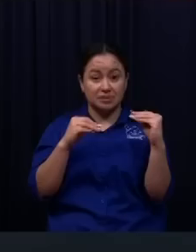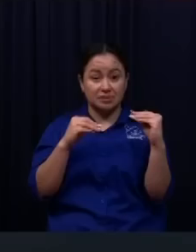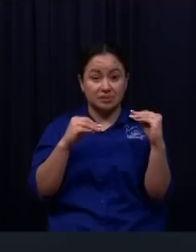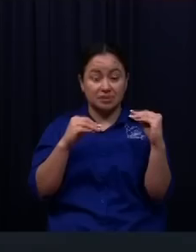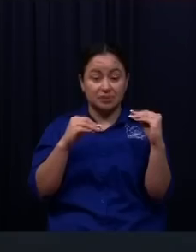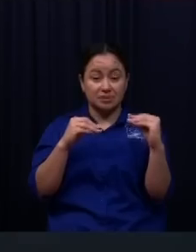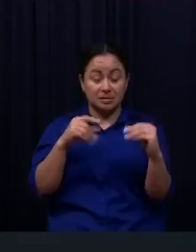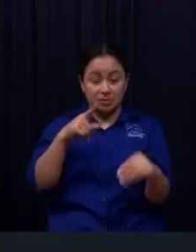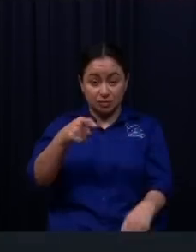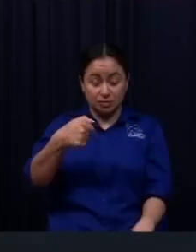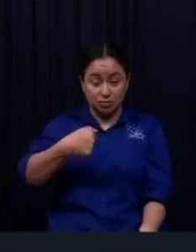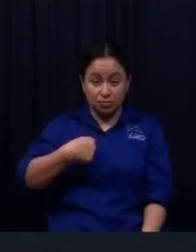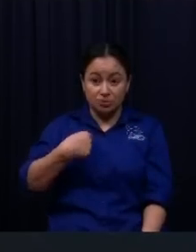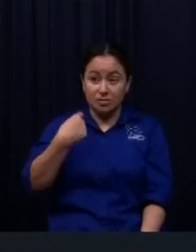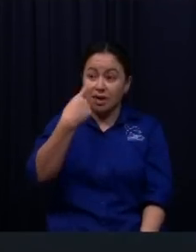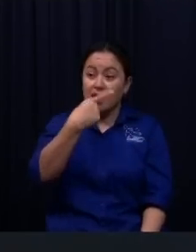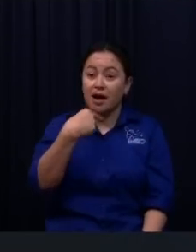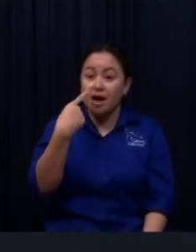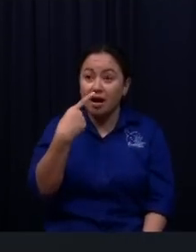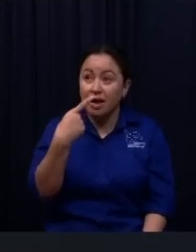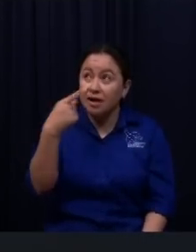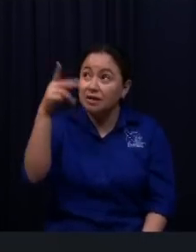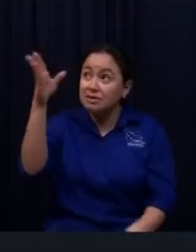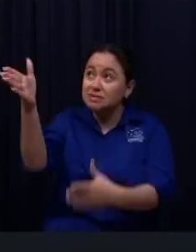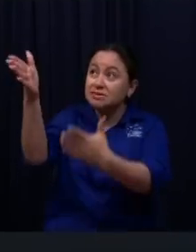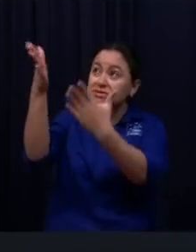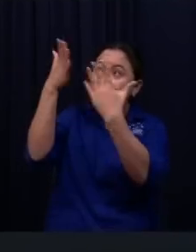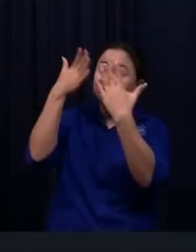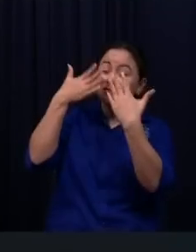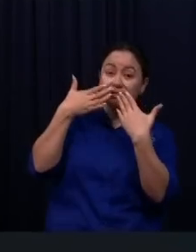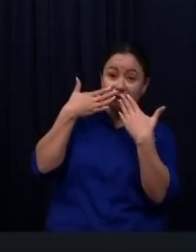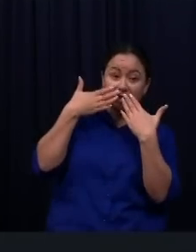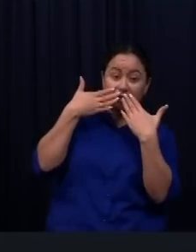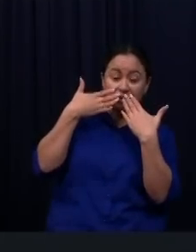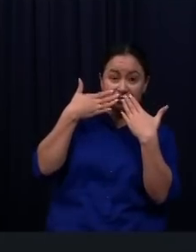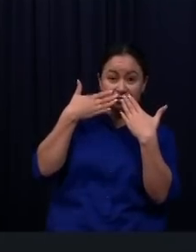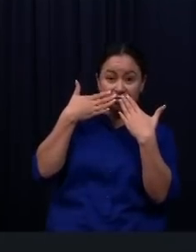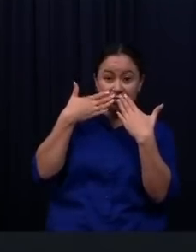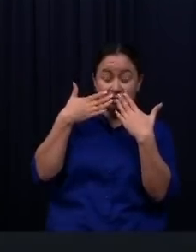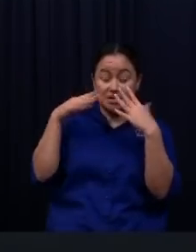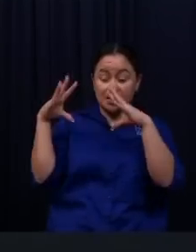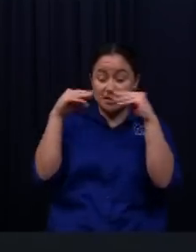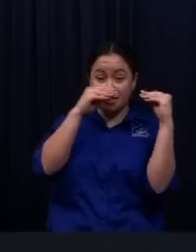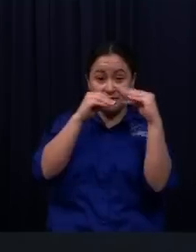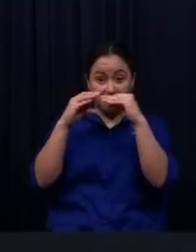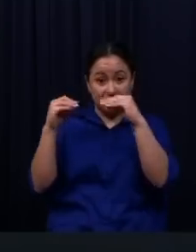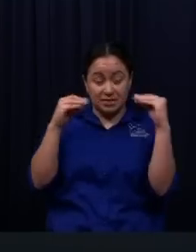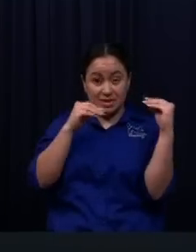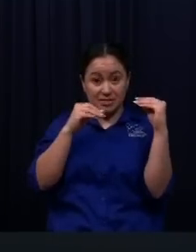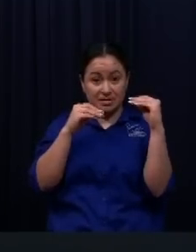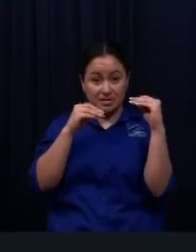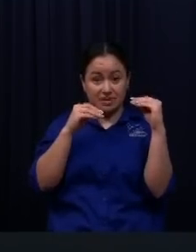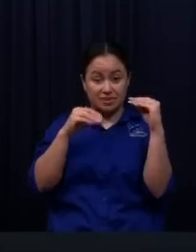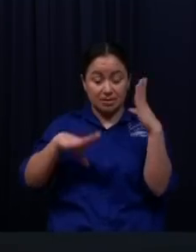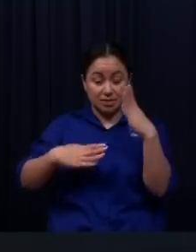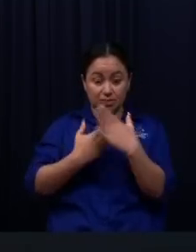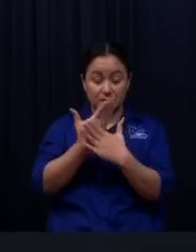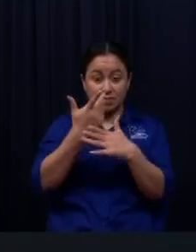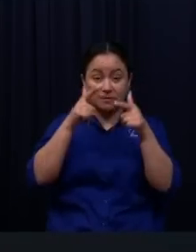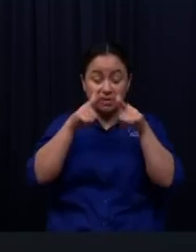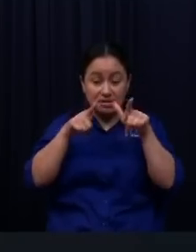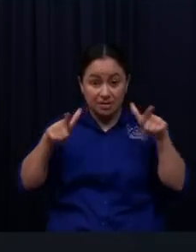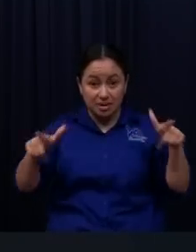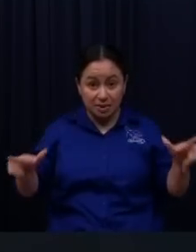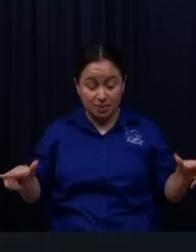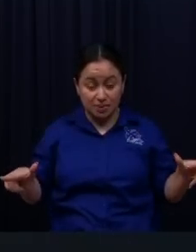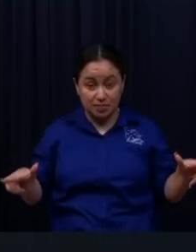boca y yo la llenaré. Que, pero no para hablar cualquier cosa, porque la misma Biblia dice: todos a la verdad pecamos, pero